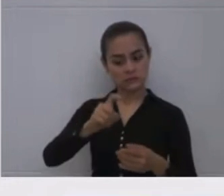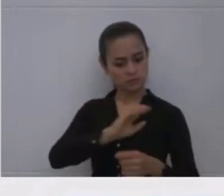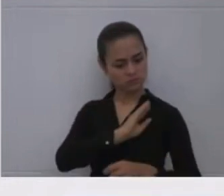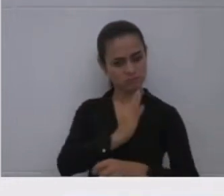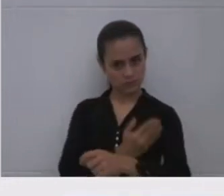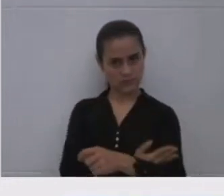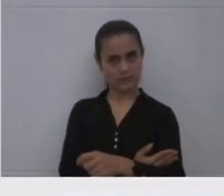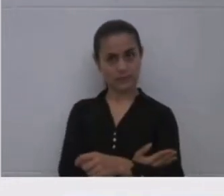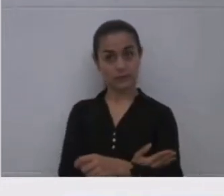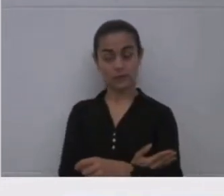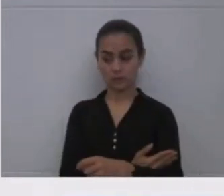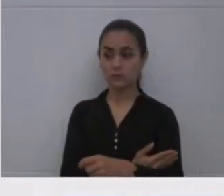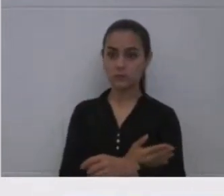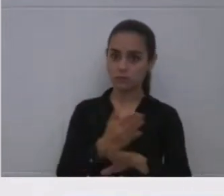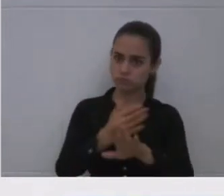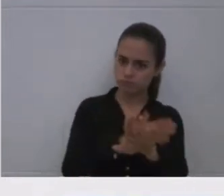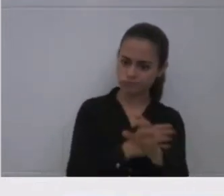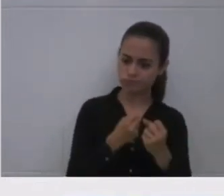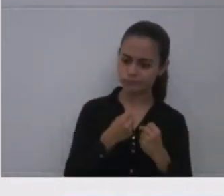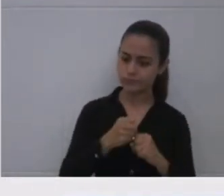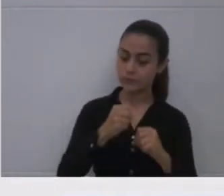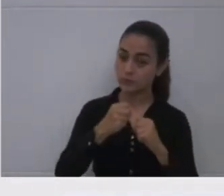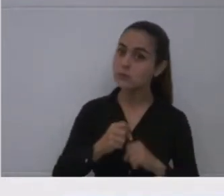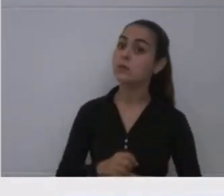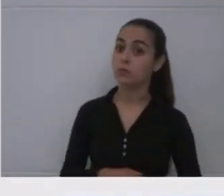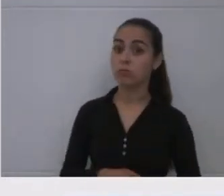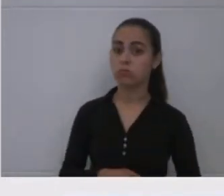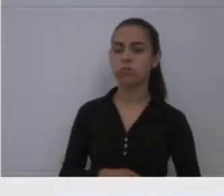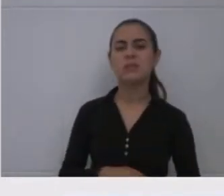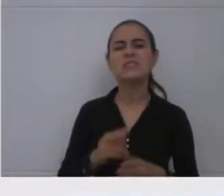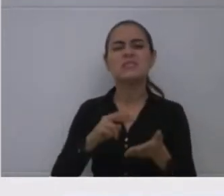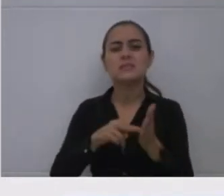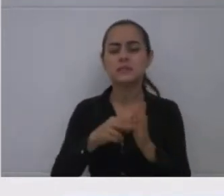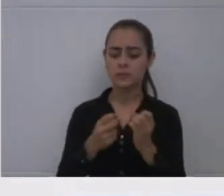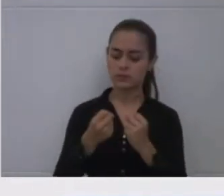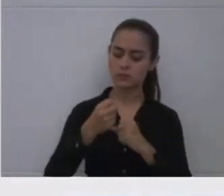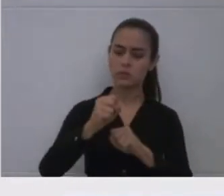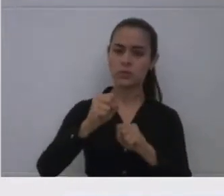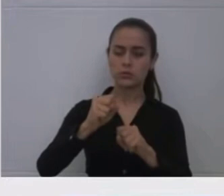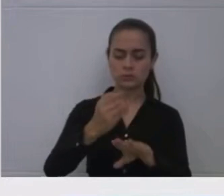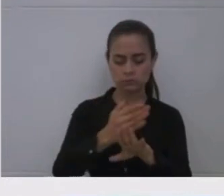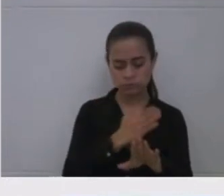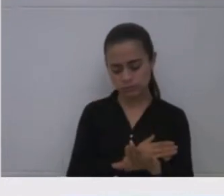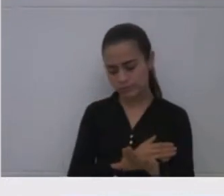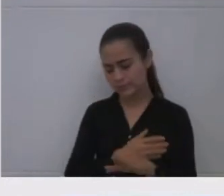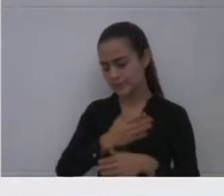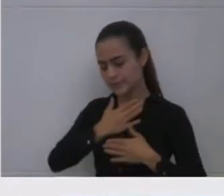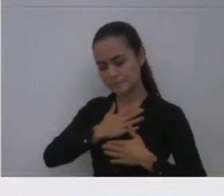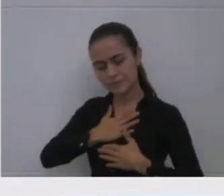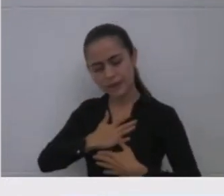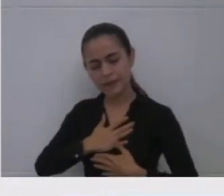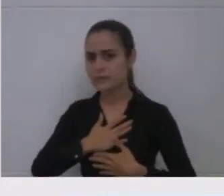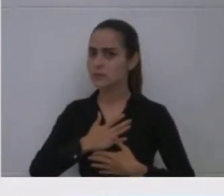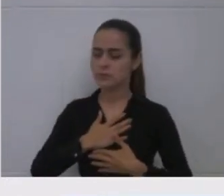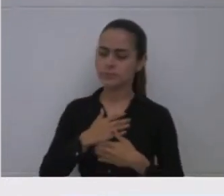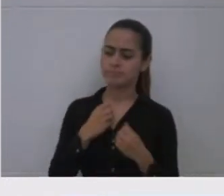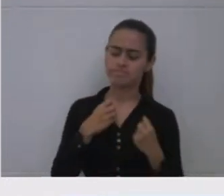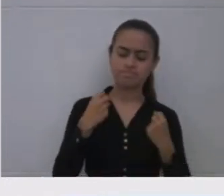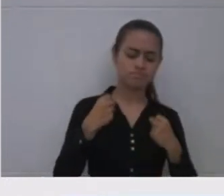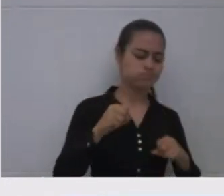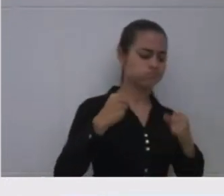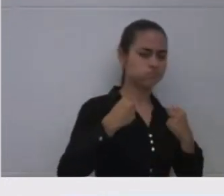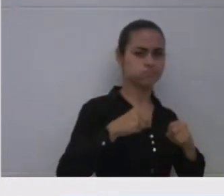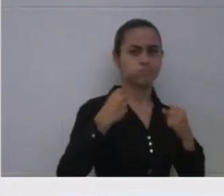Valentía que me ha costado mi tranquilidad. Valentía que me ha costado